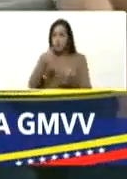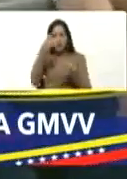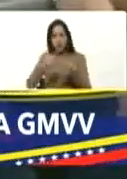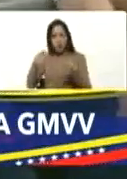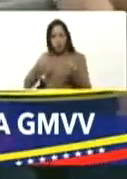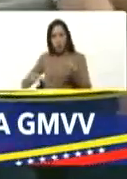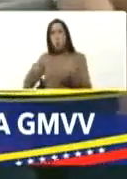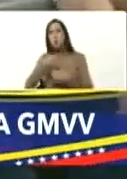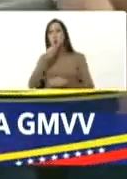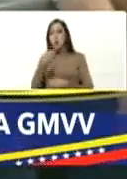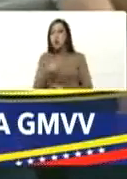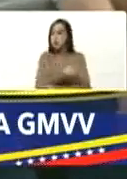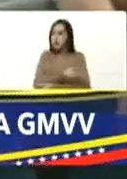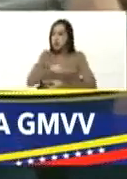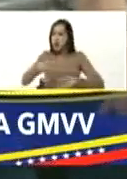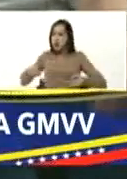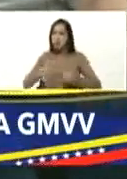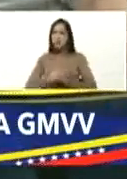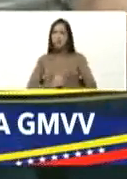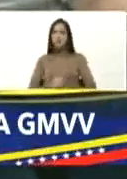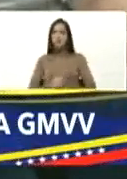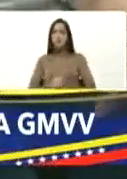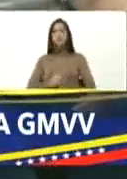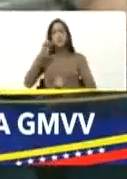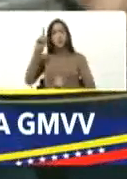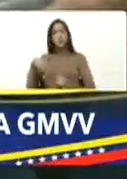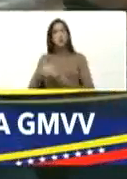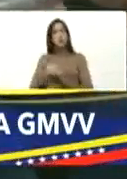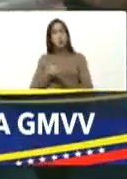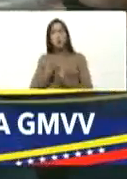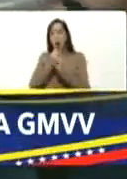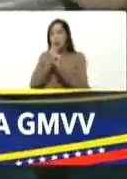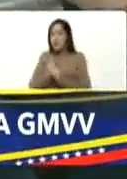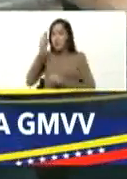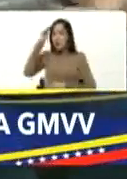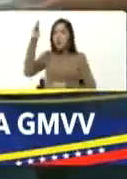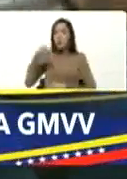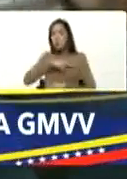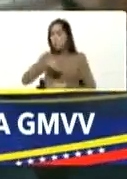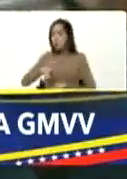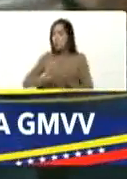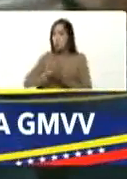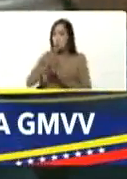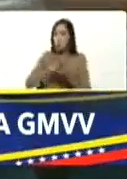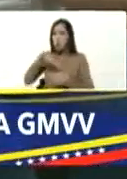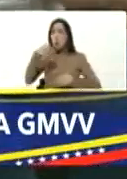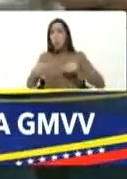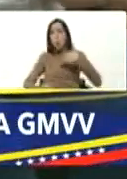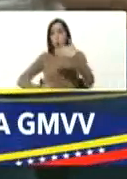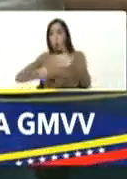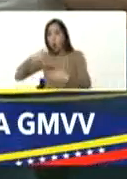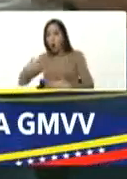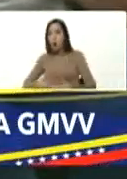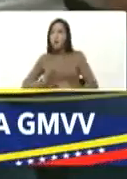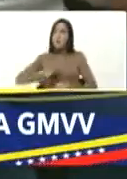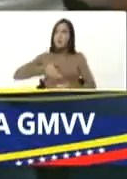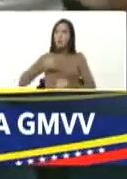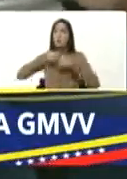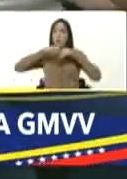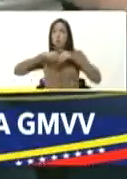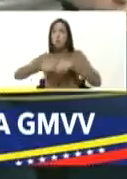de buena calidad, ¿verdad? Dios mediante que podamos ir creciendo poco a poco para poder expandirnos